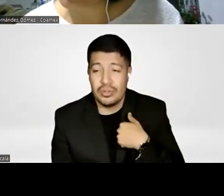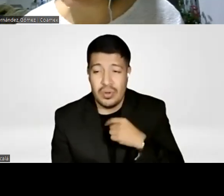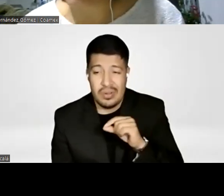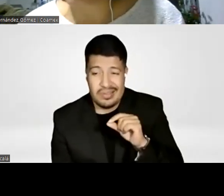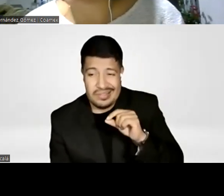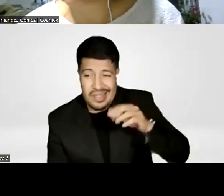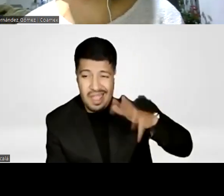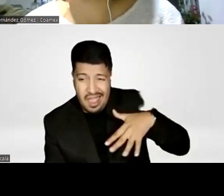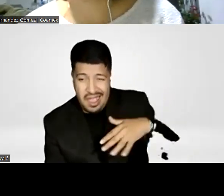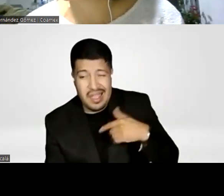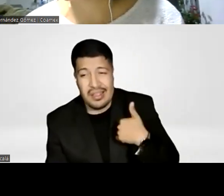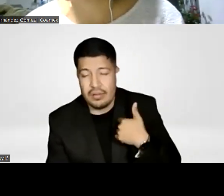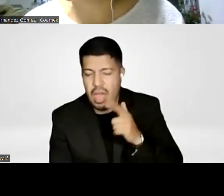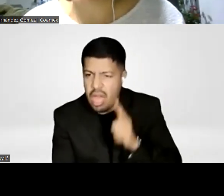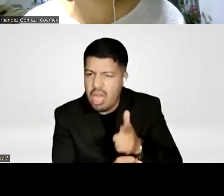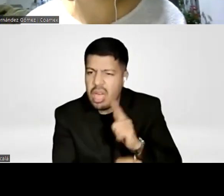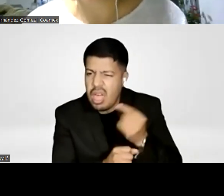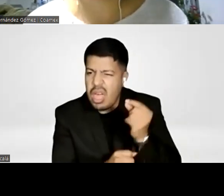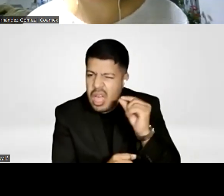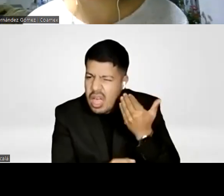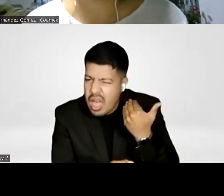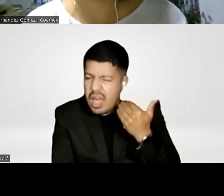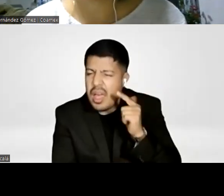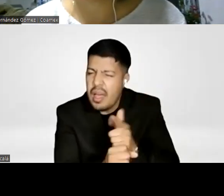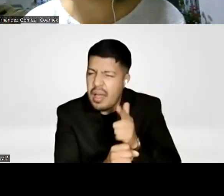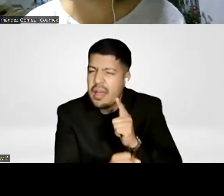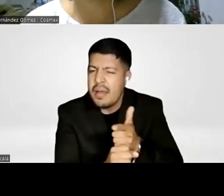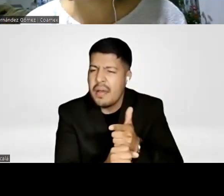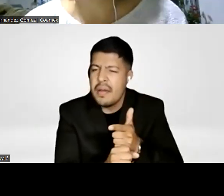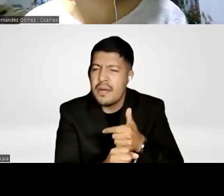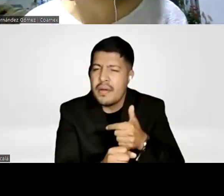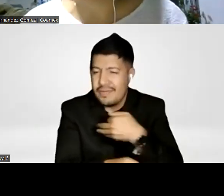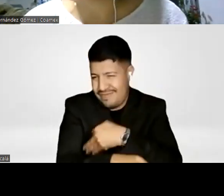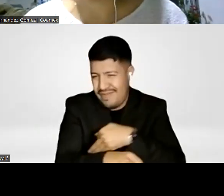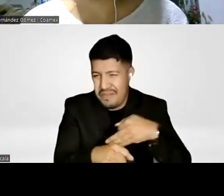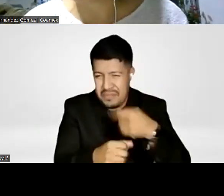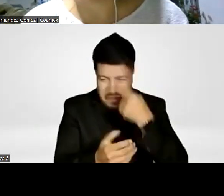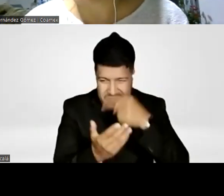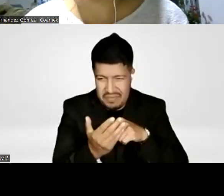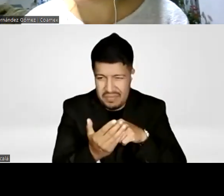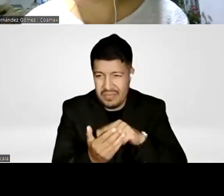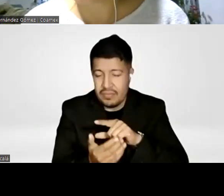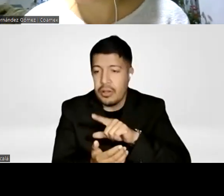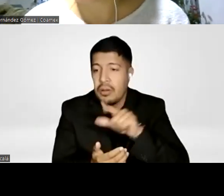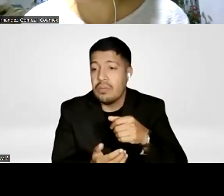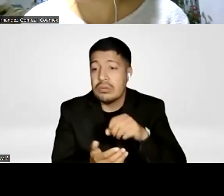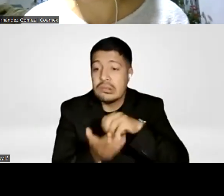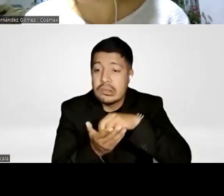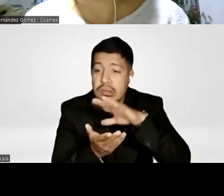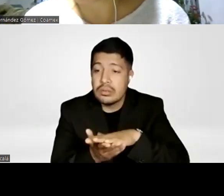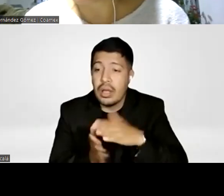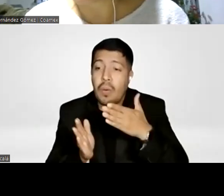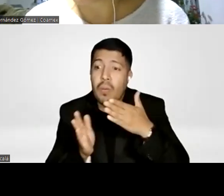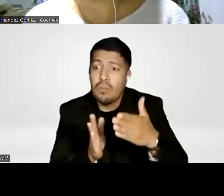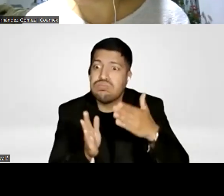hace poco nos empezamos a dar cuenta de los síntomas, me imagino que con su familiar, pero me dieron largas con la cita. Se